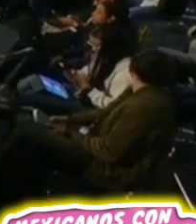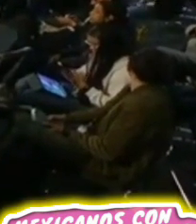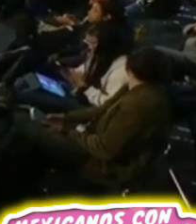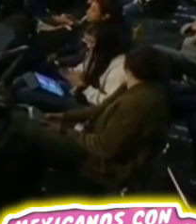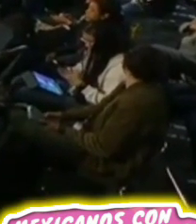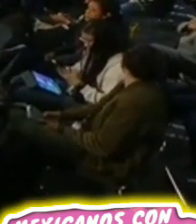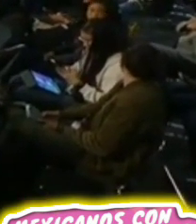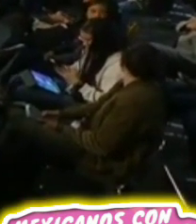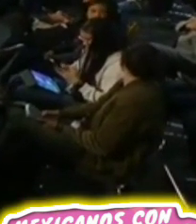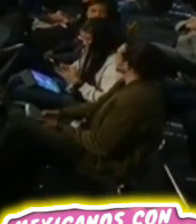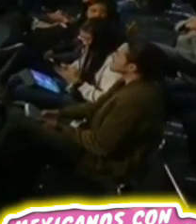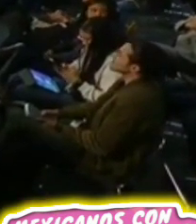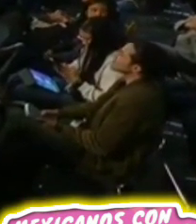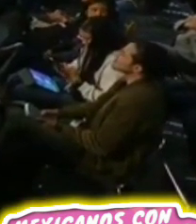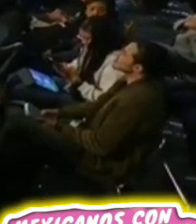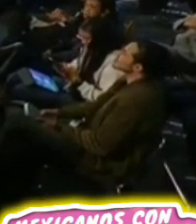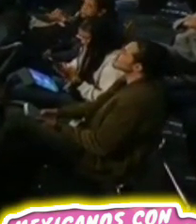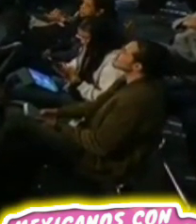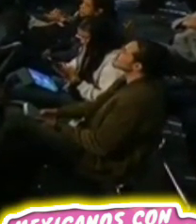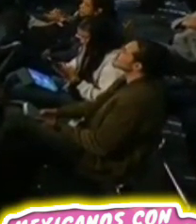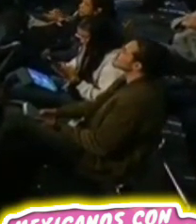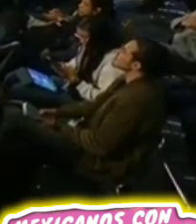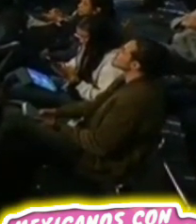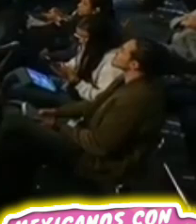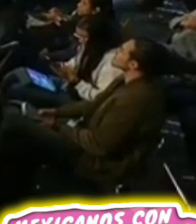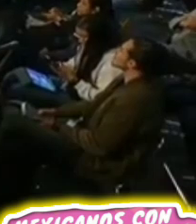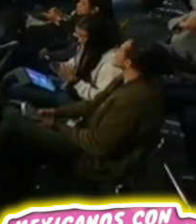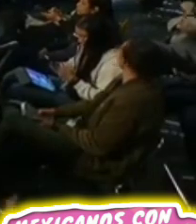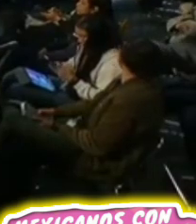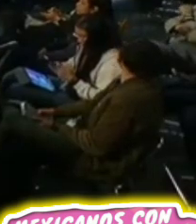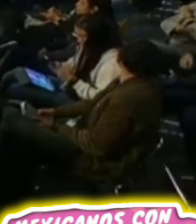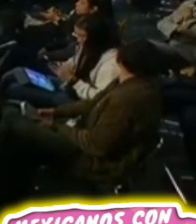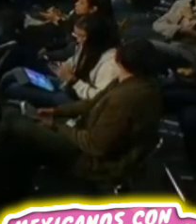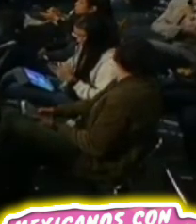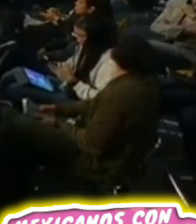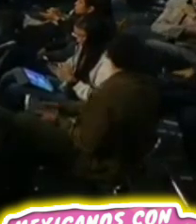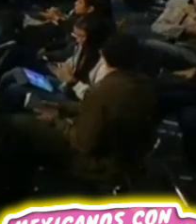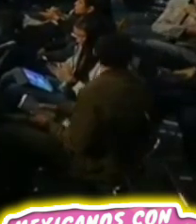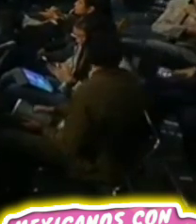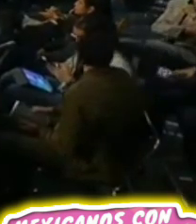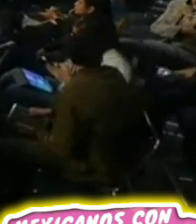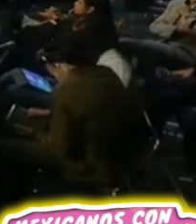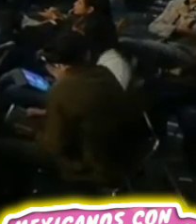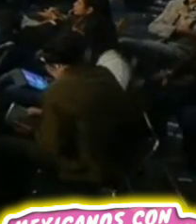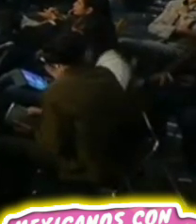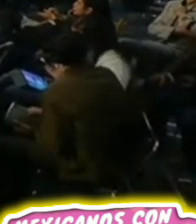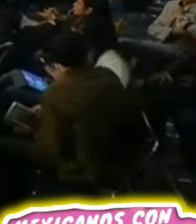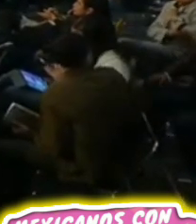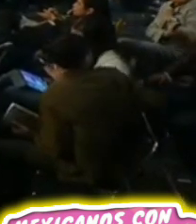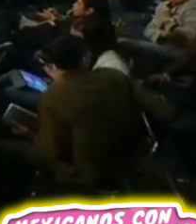A ver, no, ¿por qué no la compañera que trae chamarra roja? Acá.